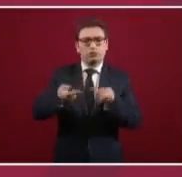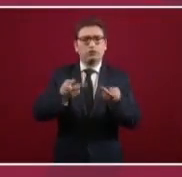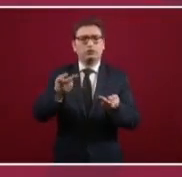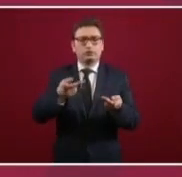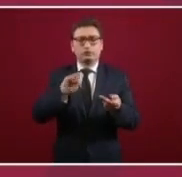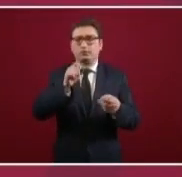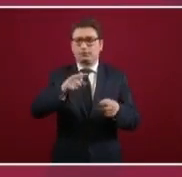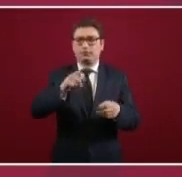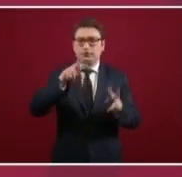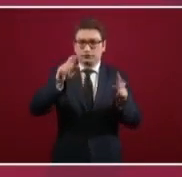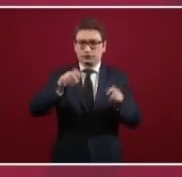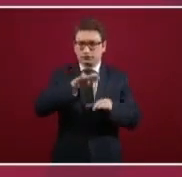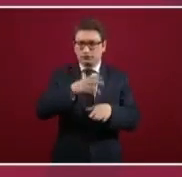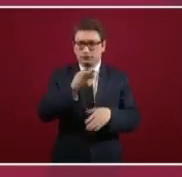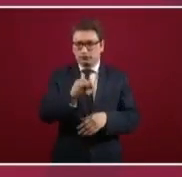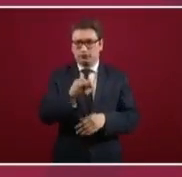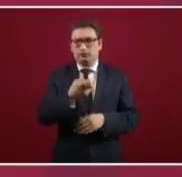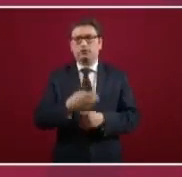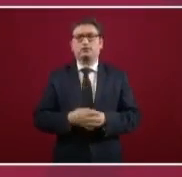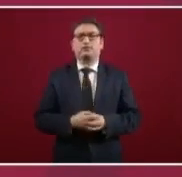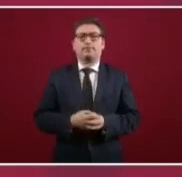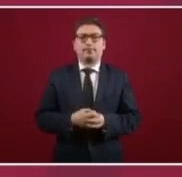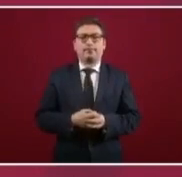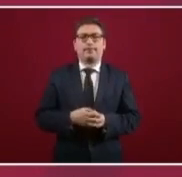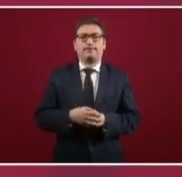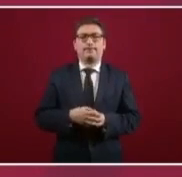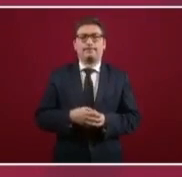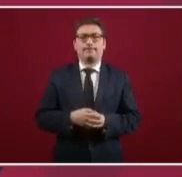el mismo tema nosotros